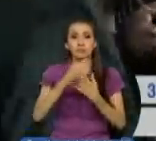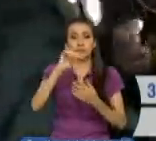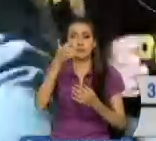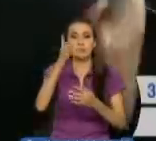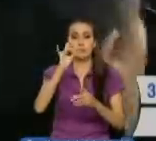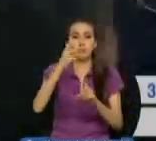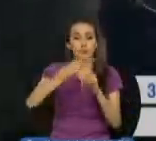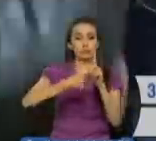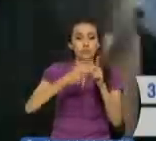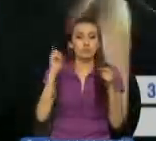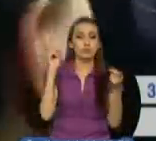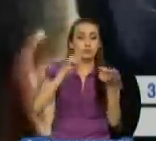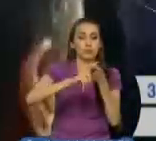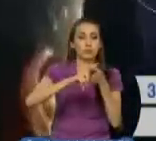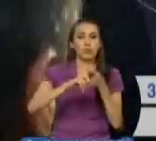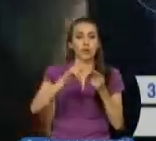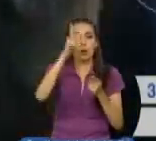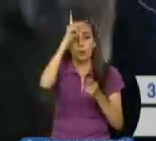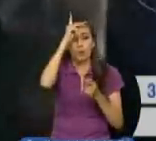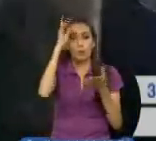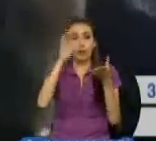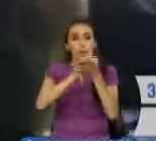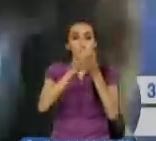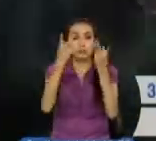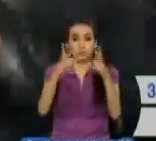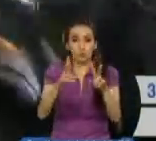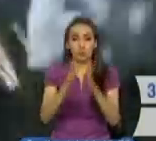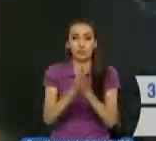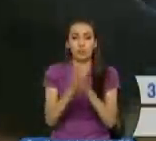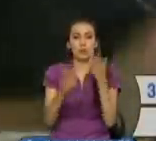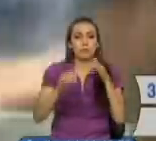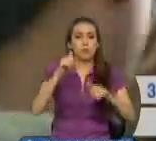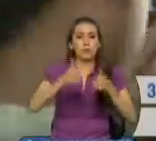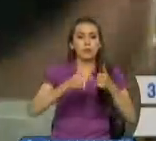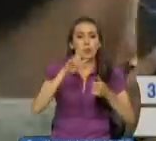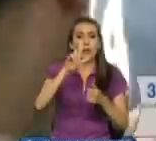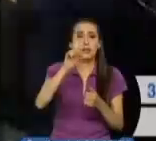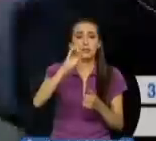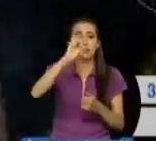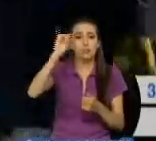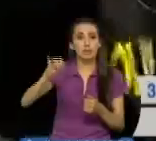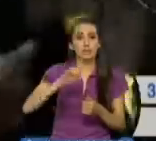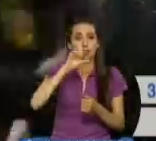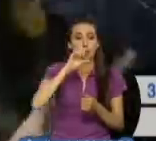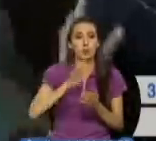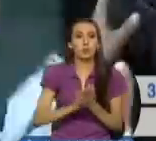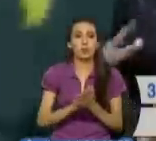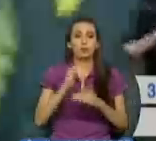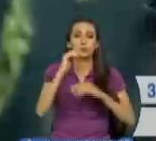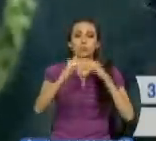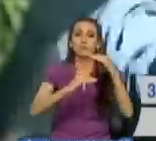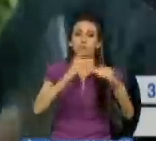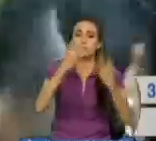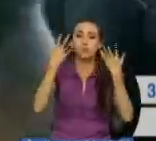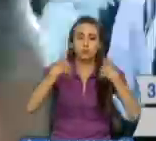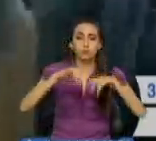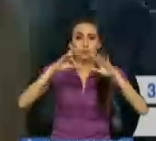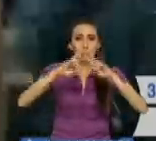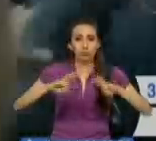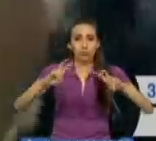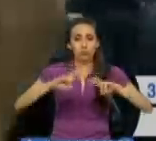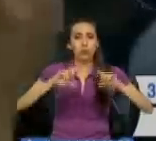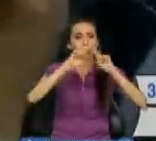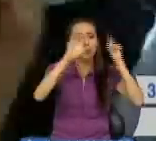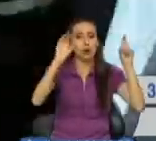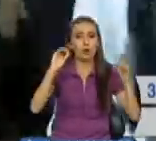prisión contra el expresidente oanta umala y la ex primera dama nadinn Heredia se realizará el 31 de Julio en tanto continúan las investigaciones sobre el caso ode